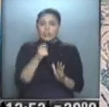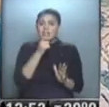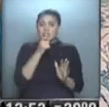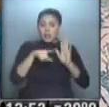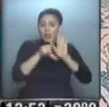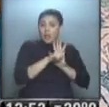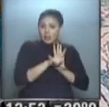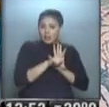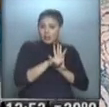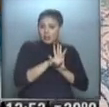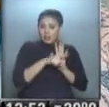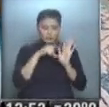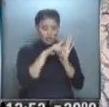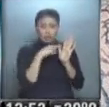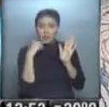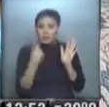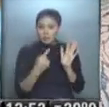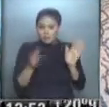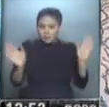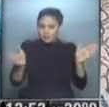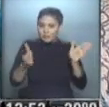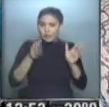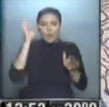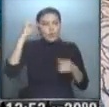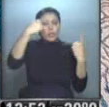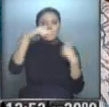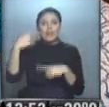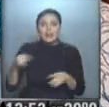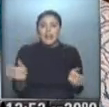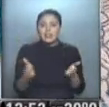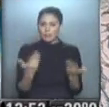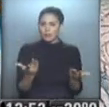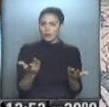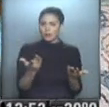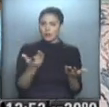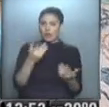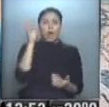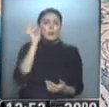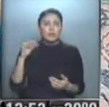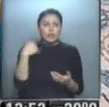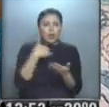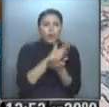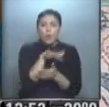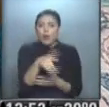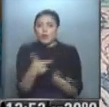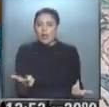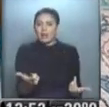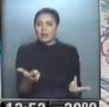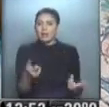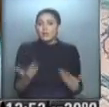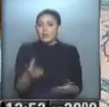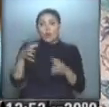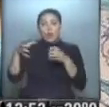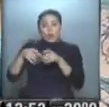ley dice promover la pluralidad de voces, pero estas voces no tienen espacio. Por eso es necesario adecuar no solo al